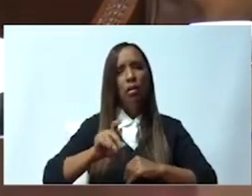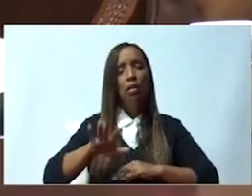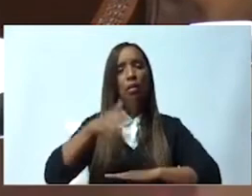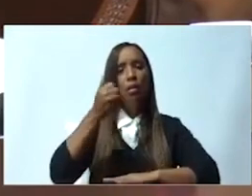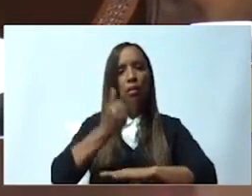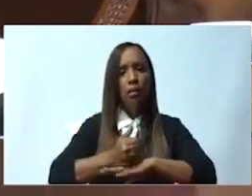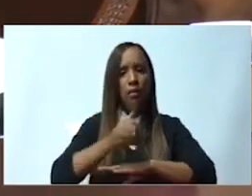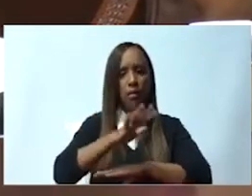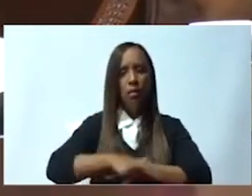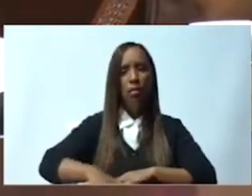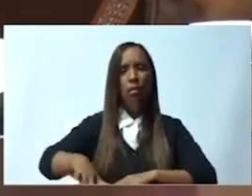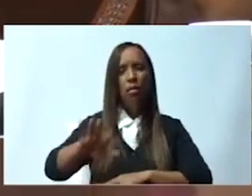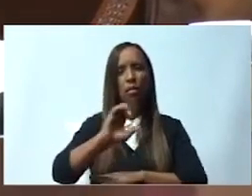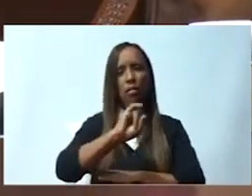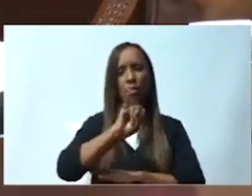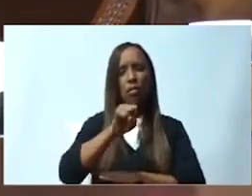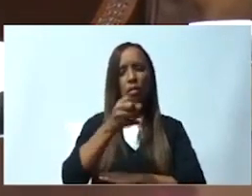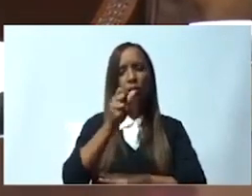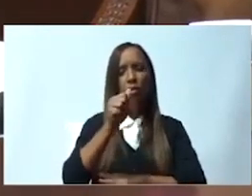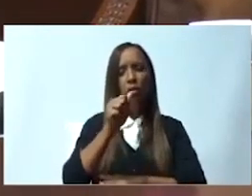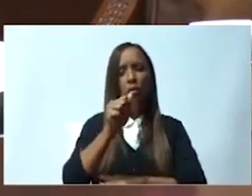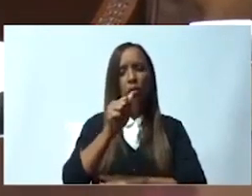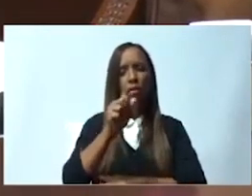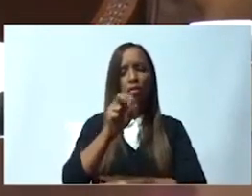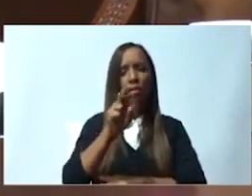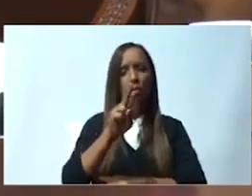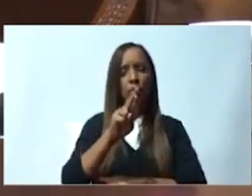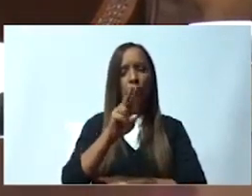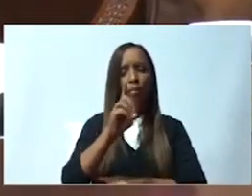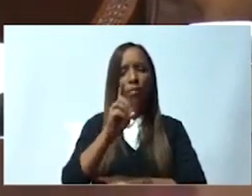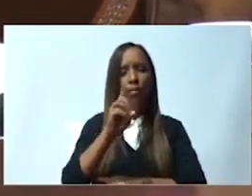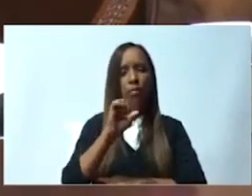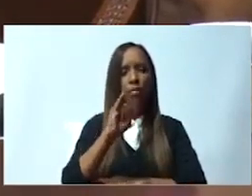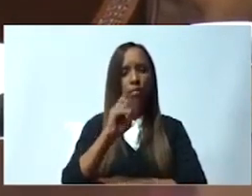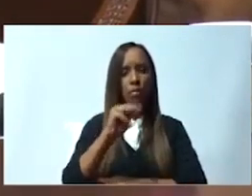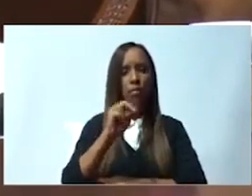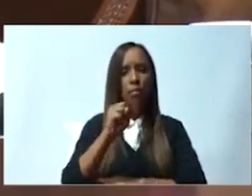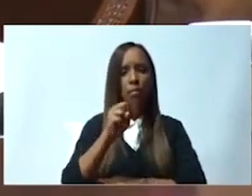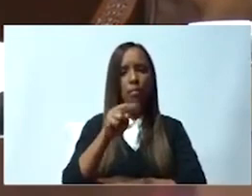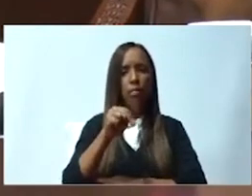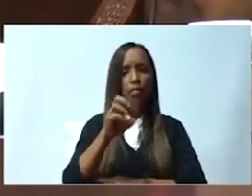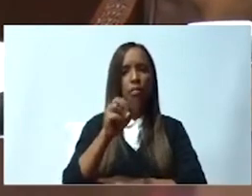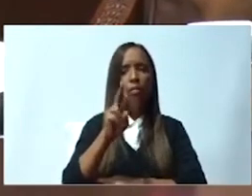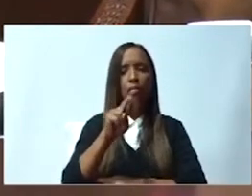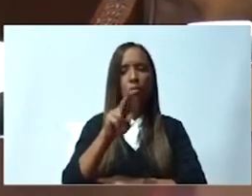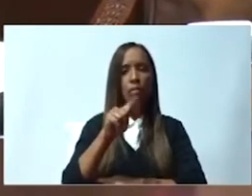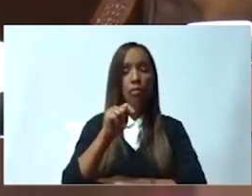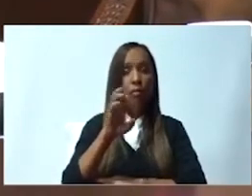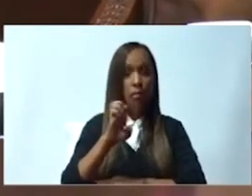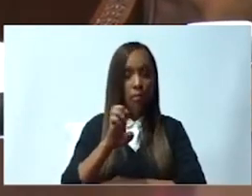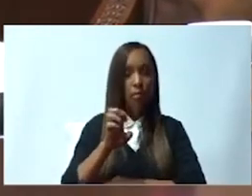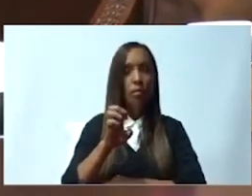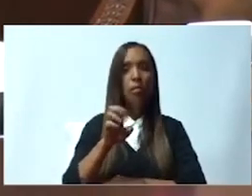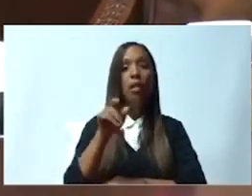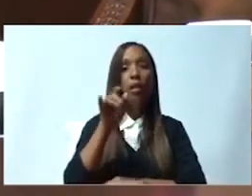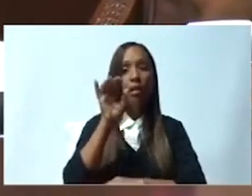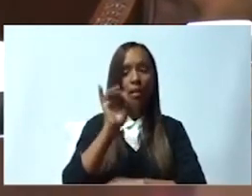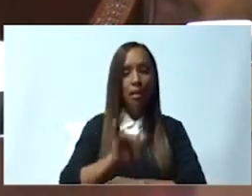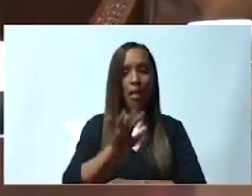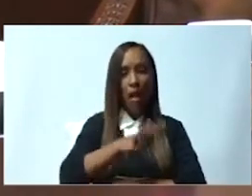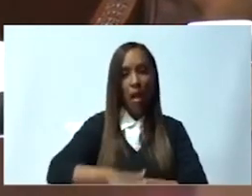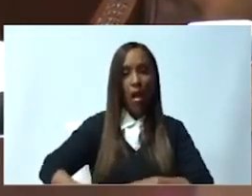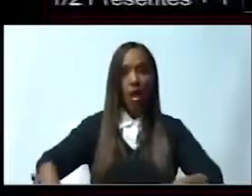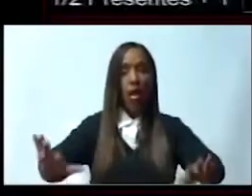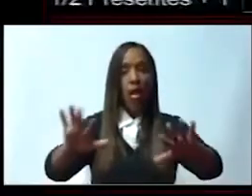Los Jardines del Norte. A votación en única lectura con su informe y su modificación.